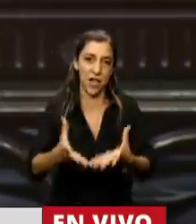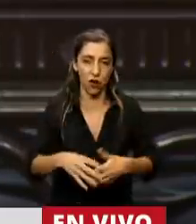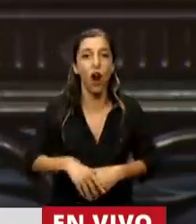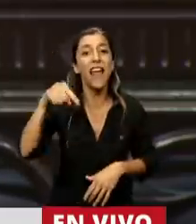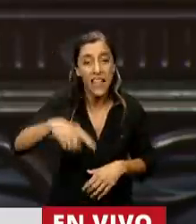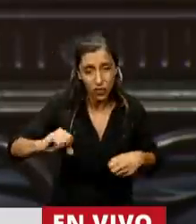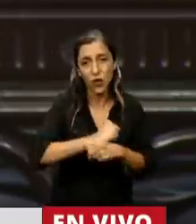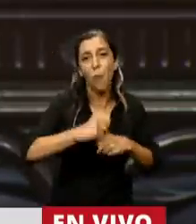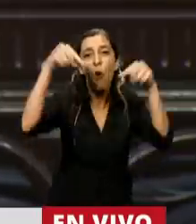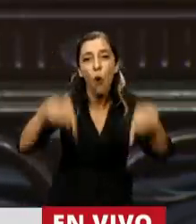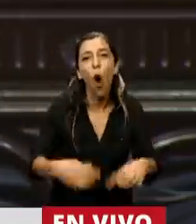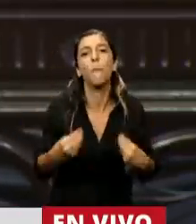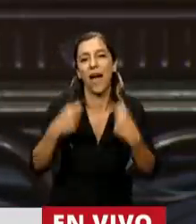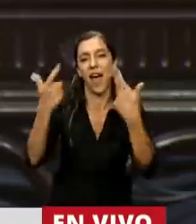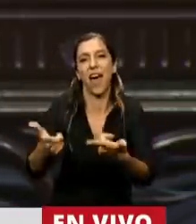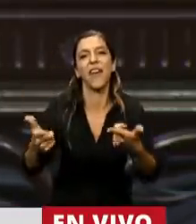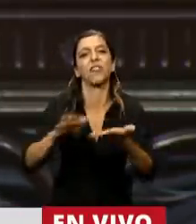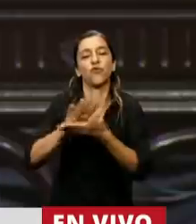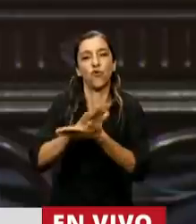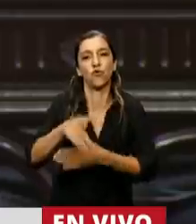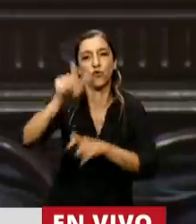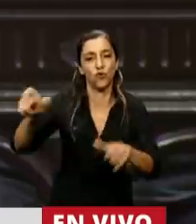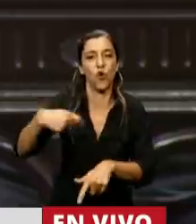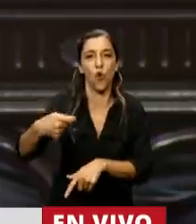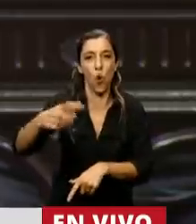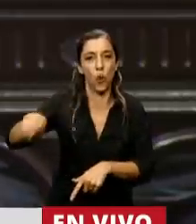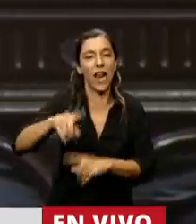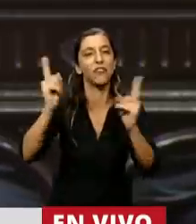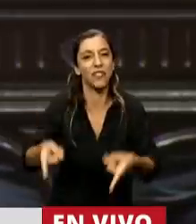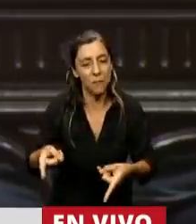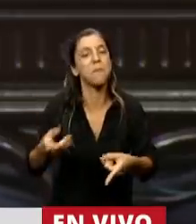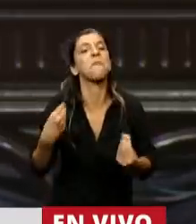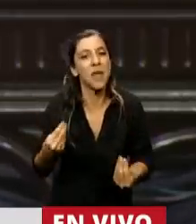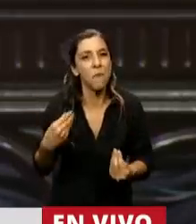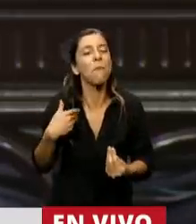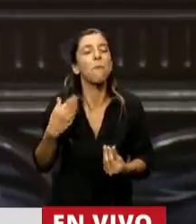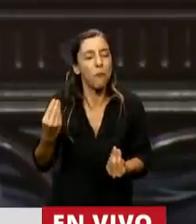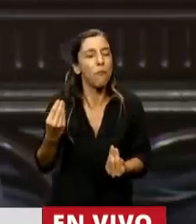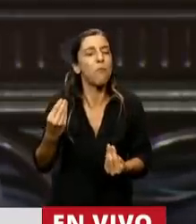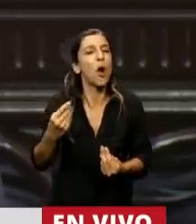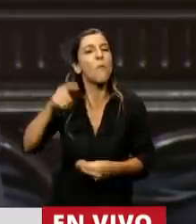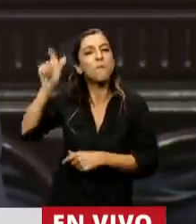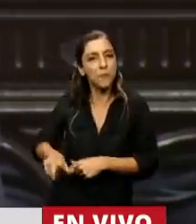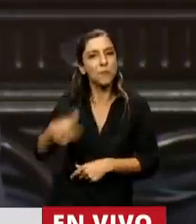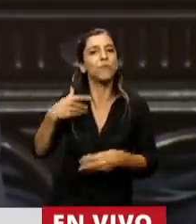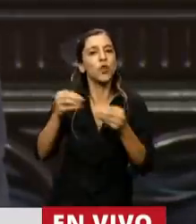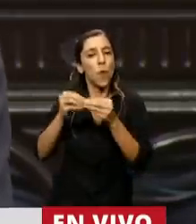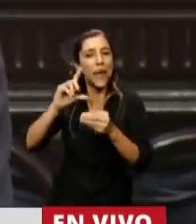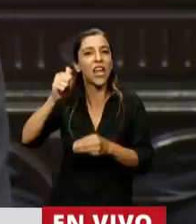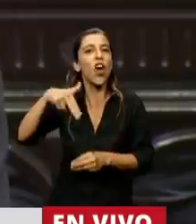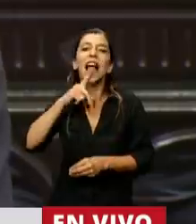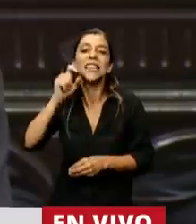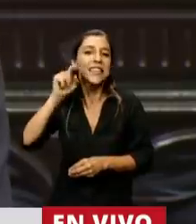por las jubiladas y también por alguien que siempre recuerdo con mucho cariño cariño de aquella gesta por el compañero cantieri